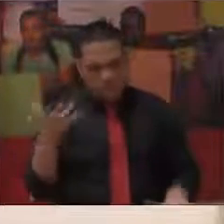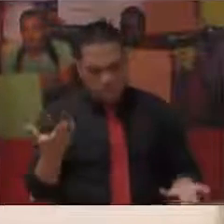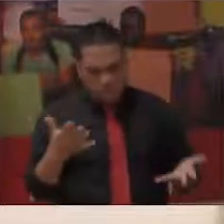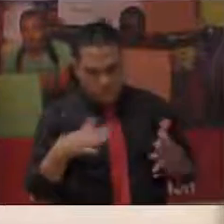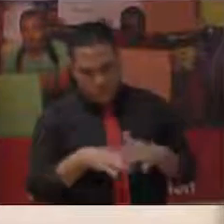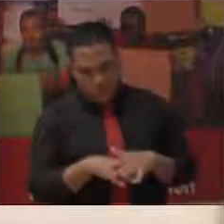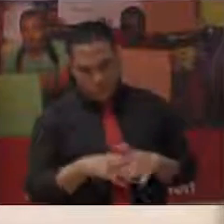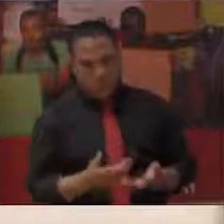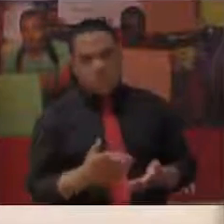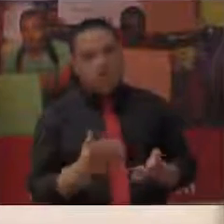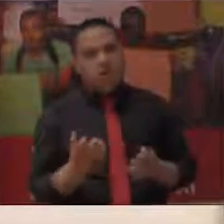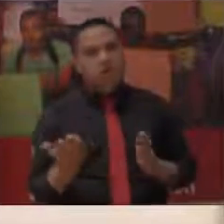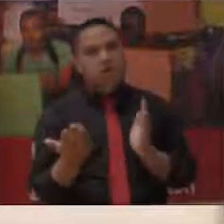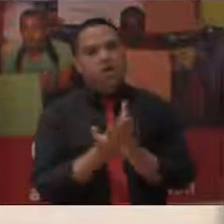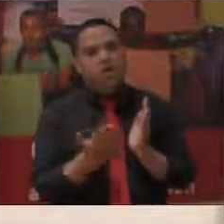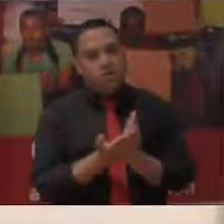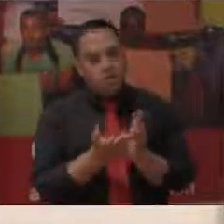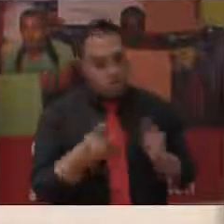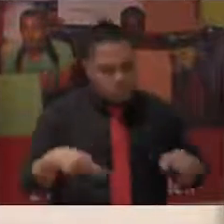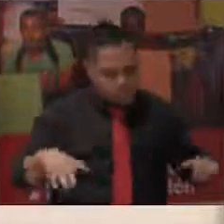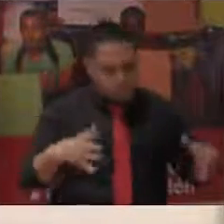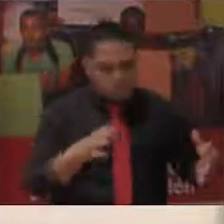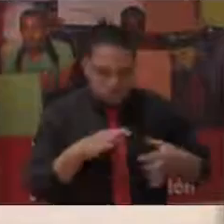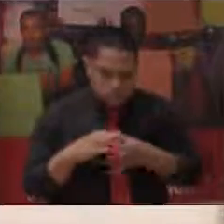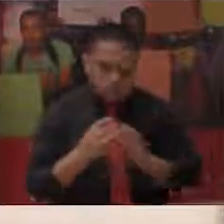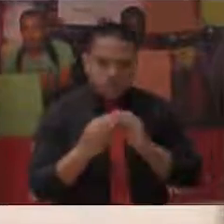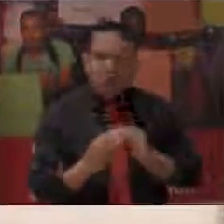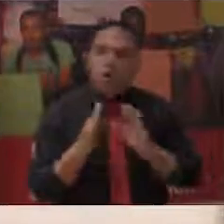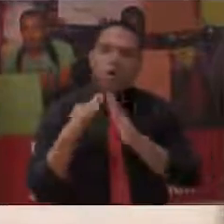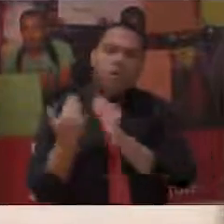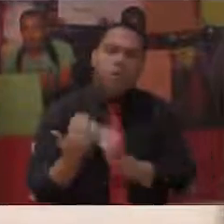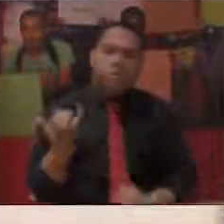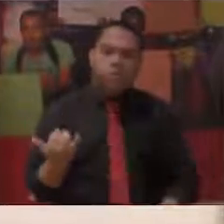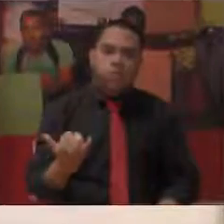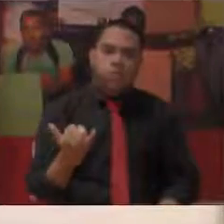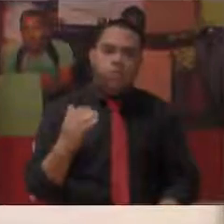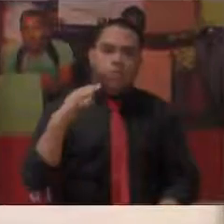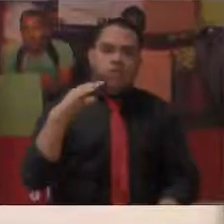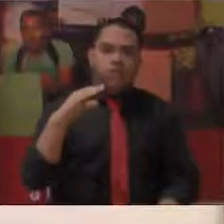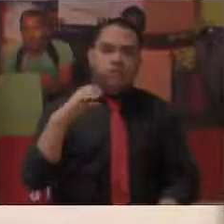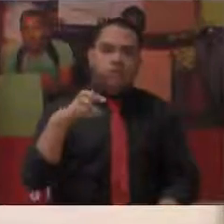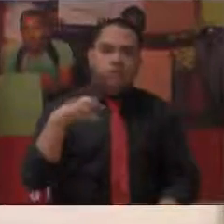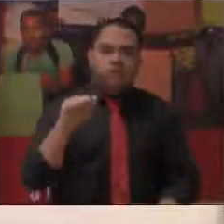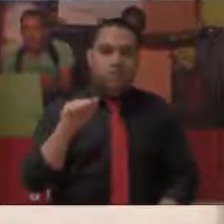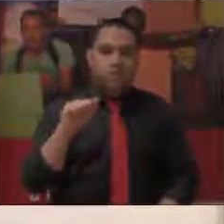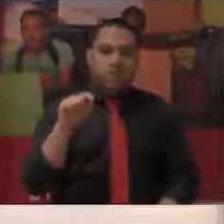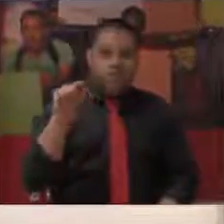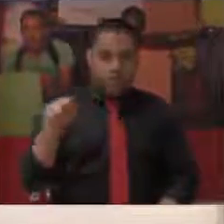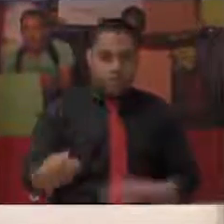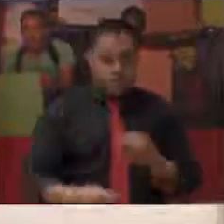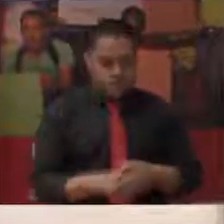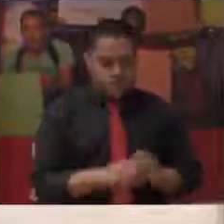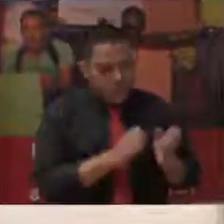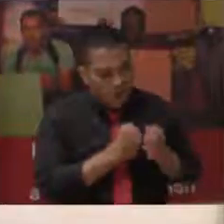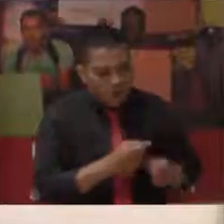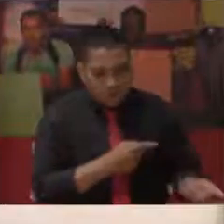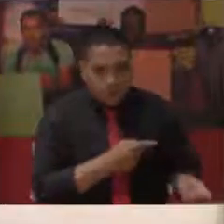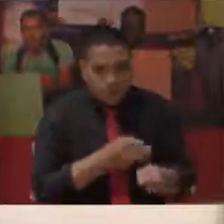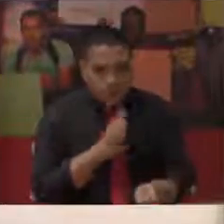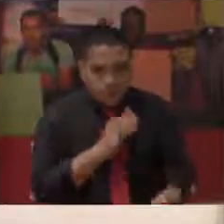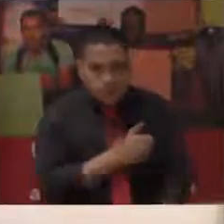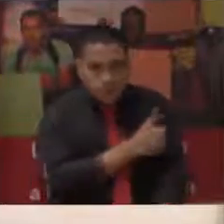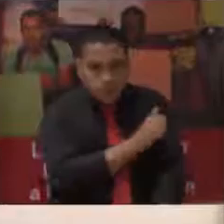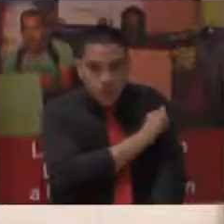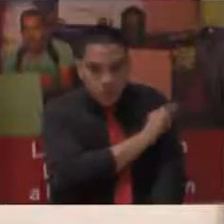reintegración, de educación para la reintegración, hay un colegio que se llama el CEPAR, y en las mismas aulas estudian desmovilizados de las